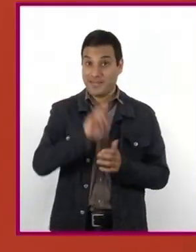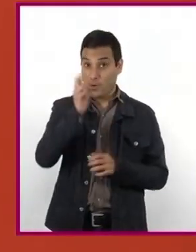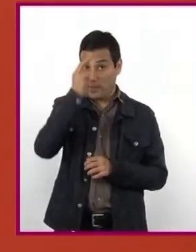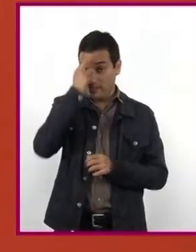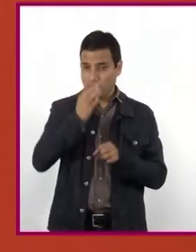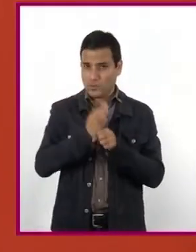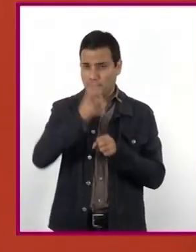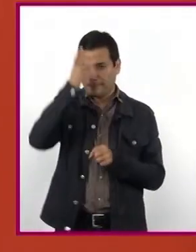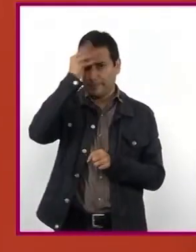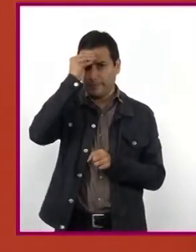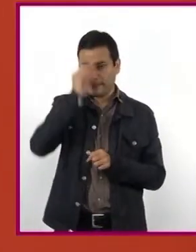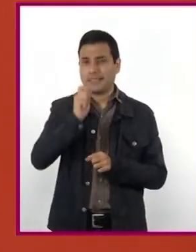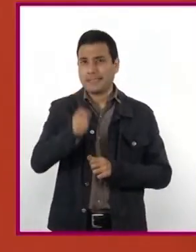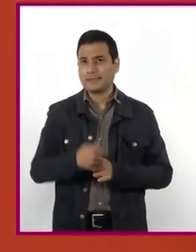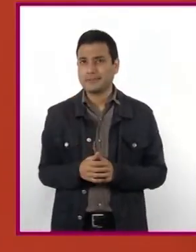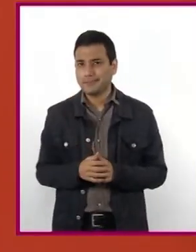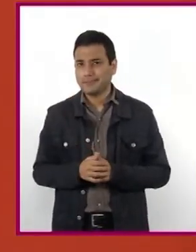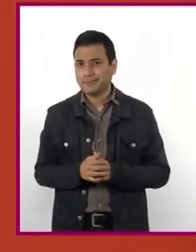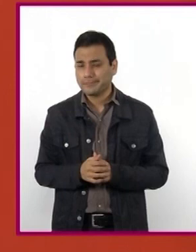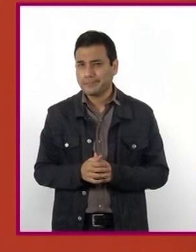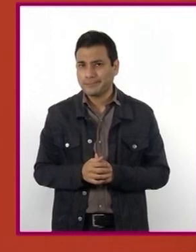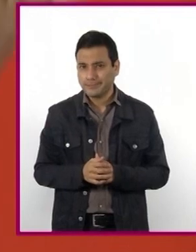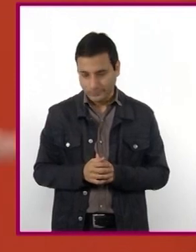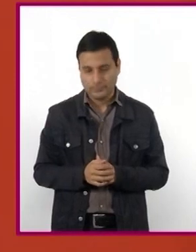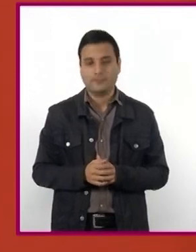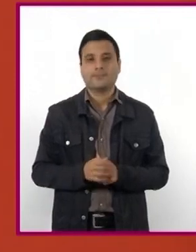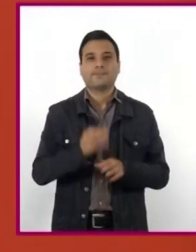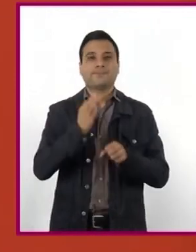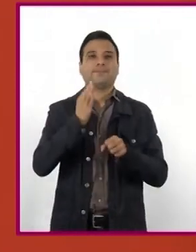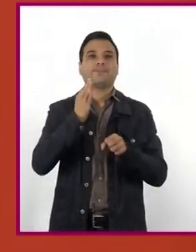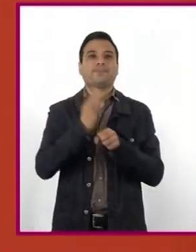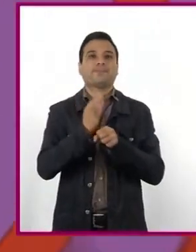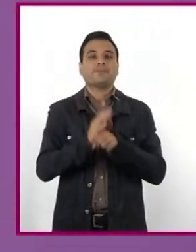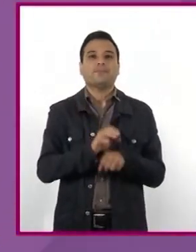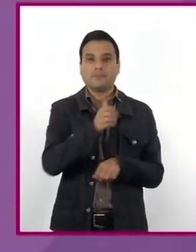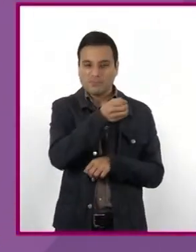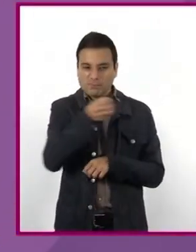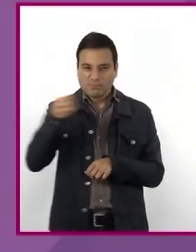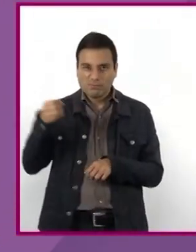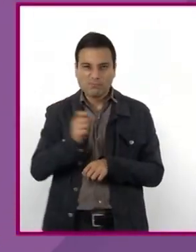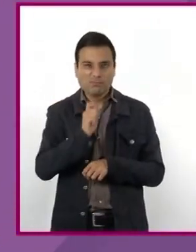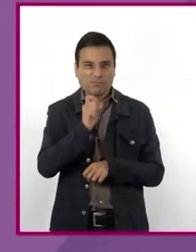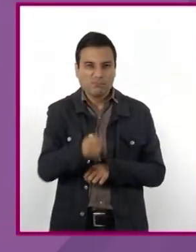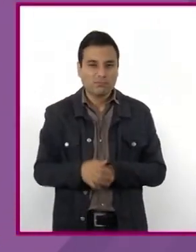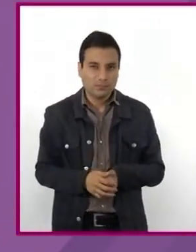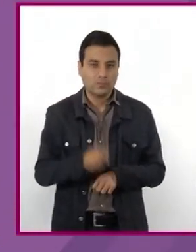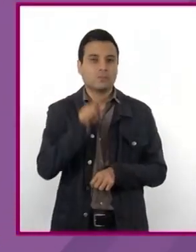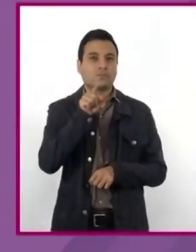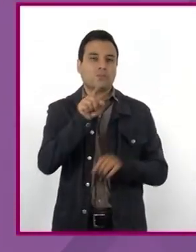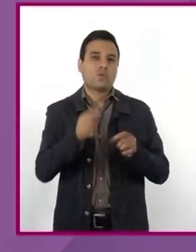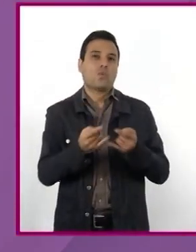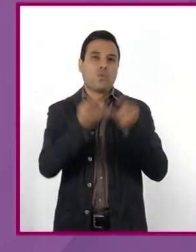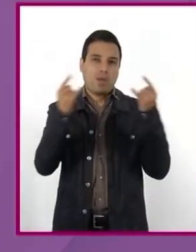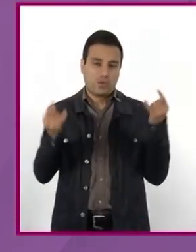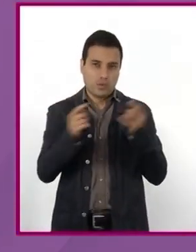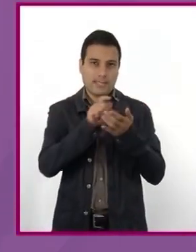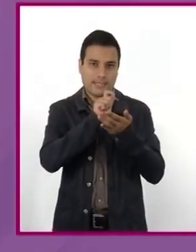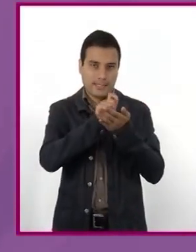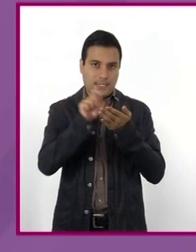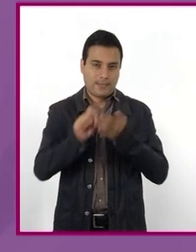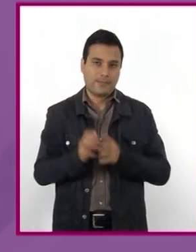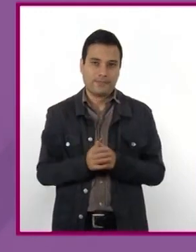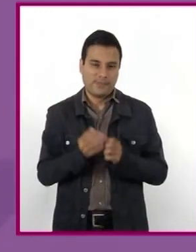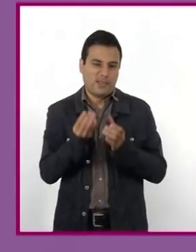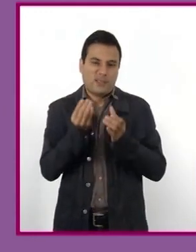aprendizaje esperado que nos propusimos analizar durante estos minutos es: escribe cuentos de un